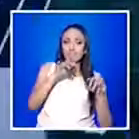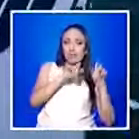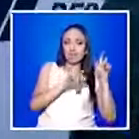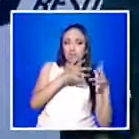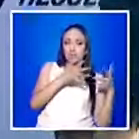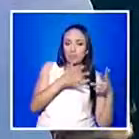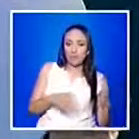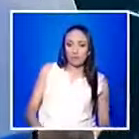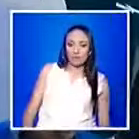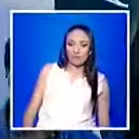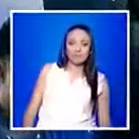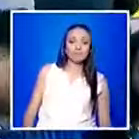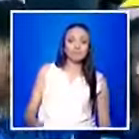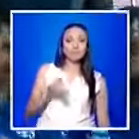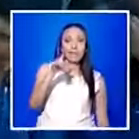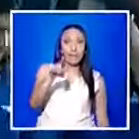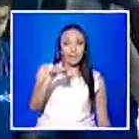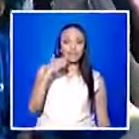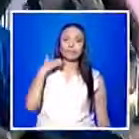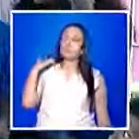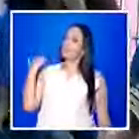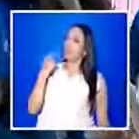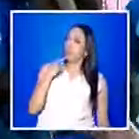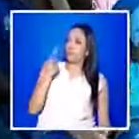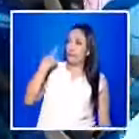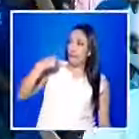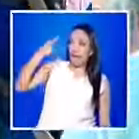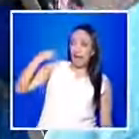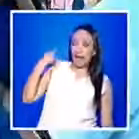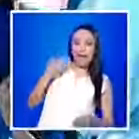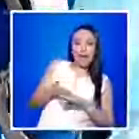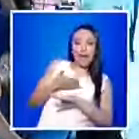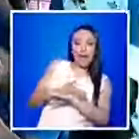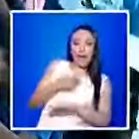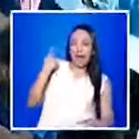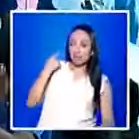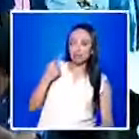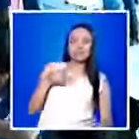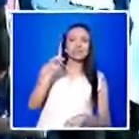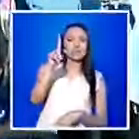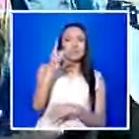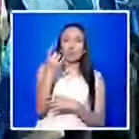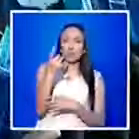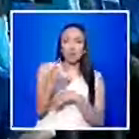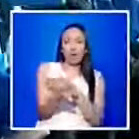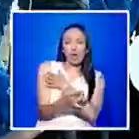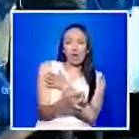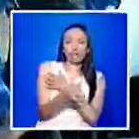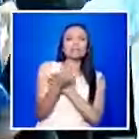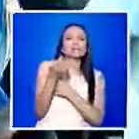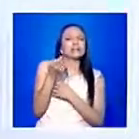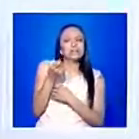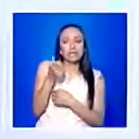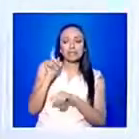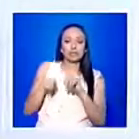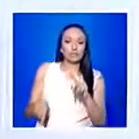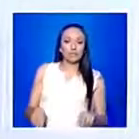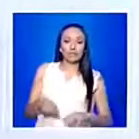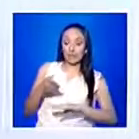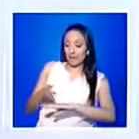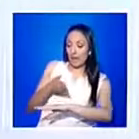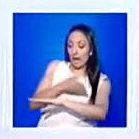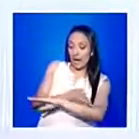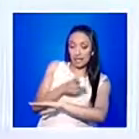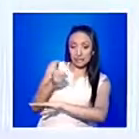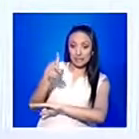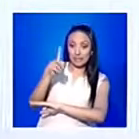La deportista adaptada además reveló que días antes de su primera prueba en París tuvo una molestia que casi no la deja competir. Antes del 100 metros,